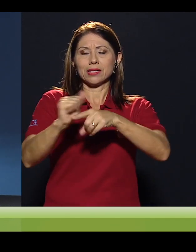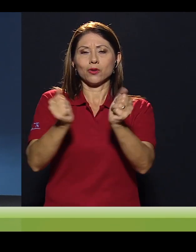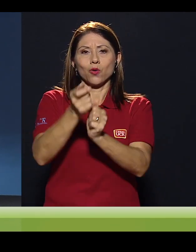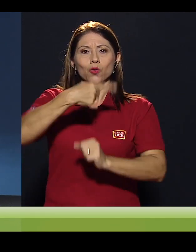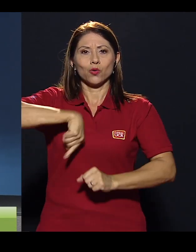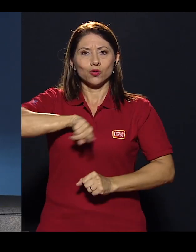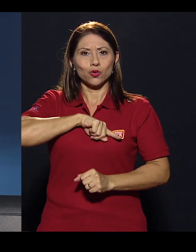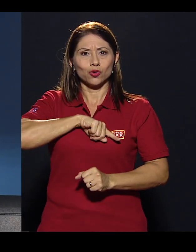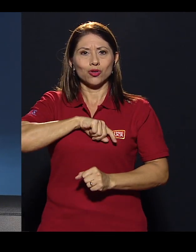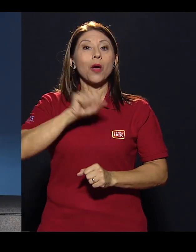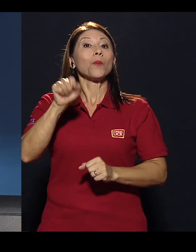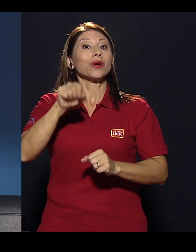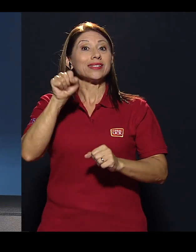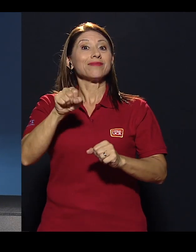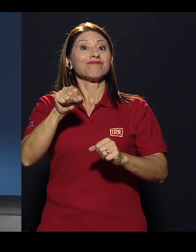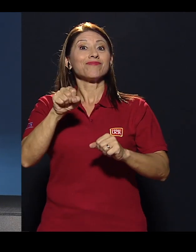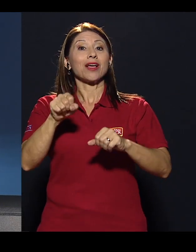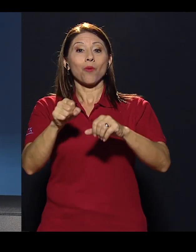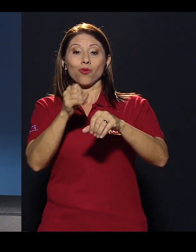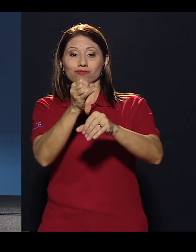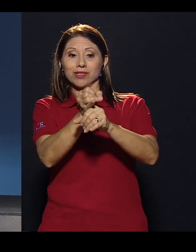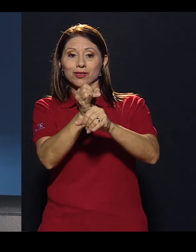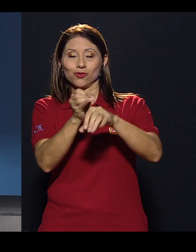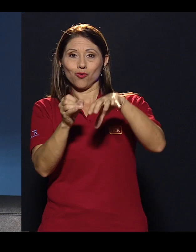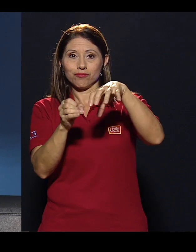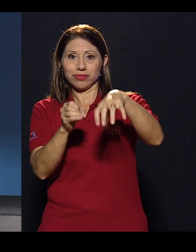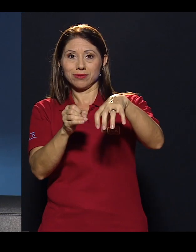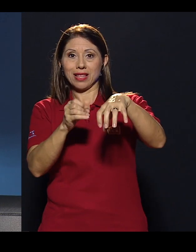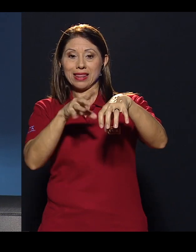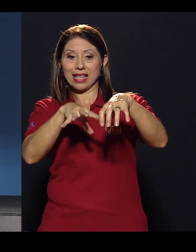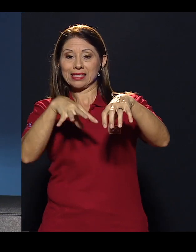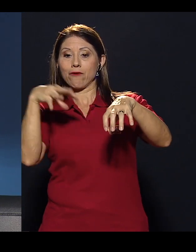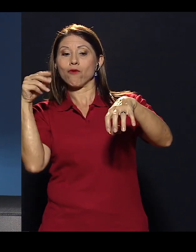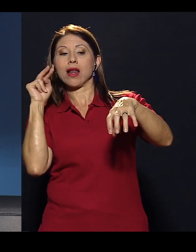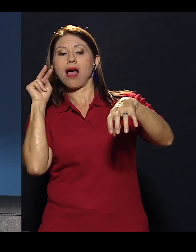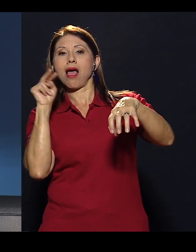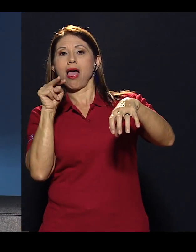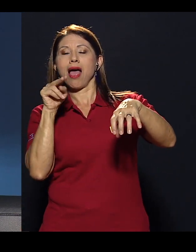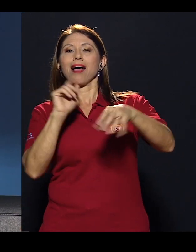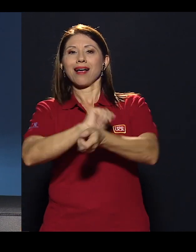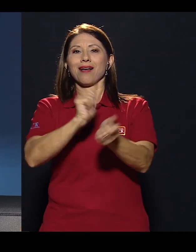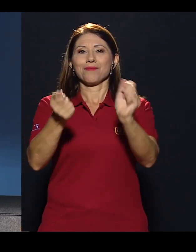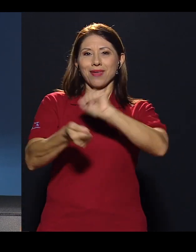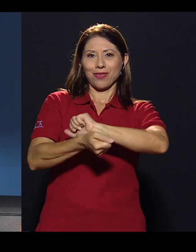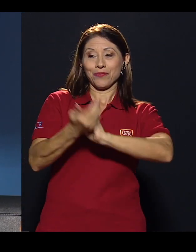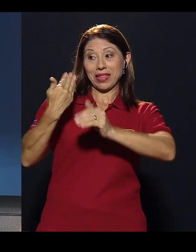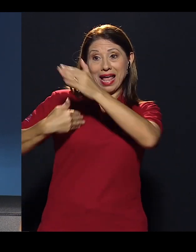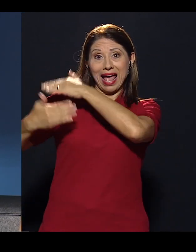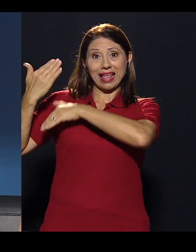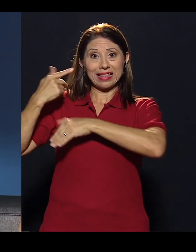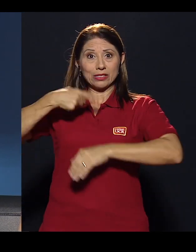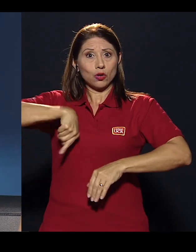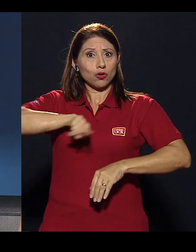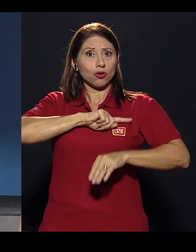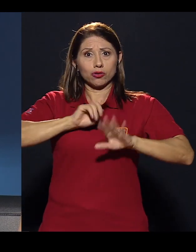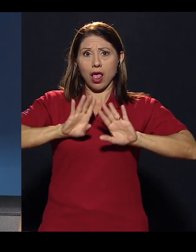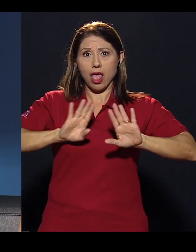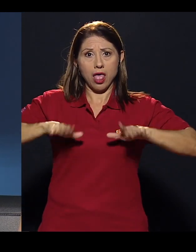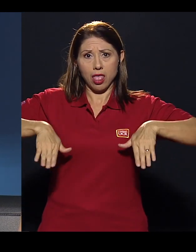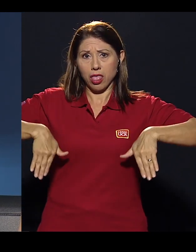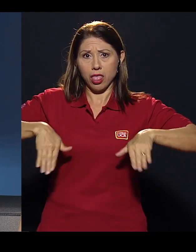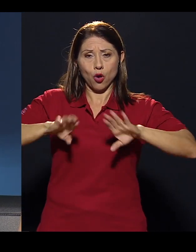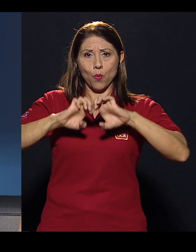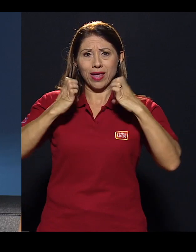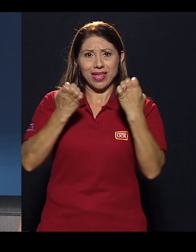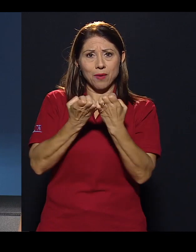nosotros. Sí, la mirada desde afuera ha cambiado. En su momento, cuando todavía ni siquiera arrancábamos como equipo propiamente, no se había